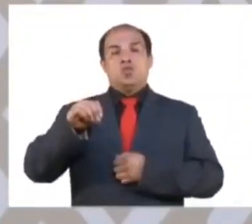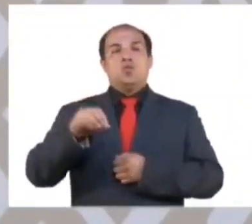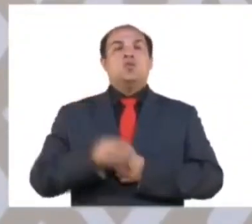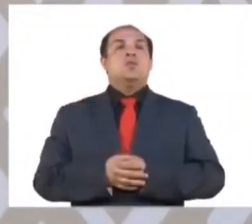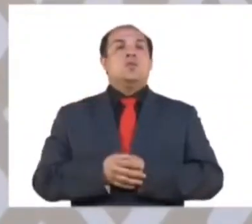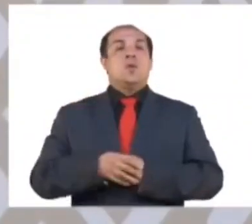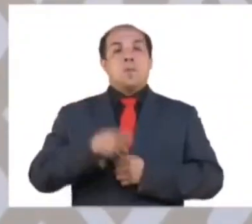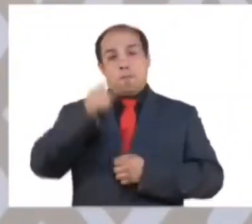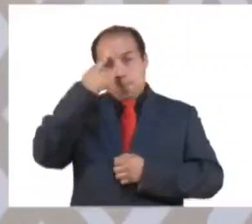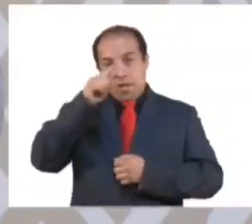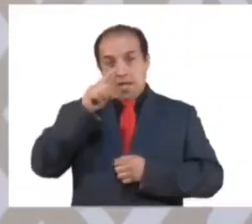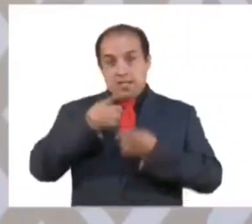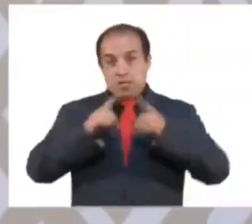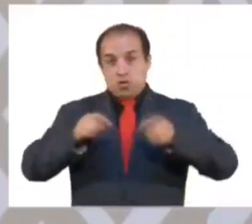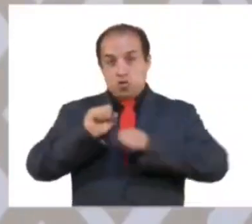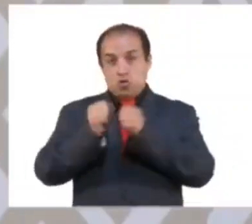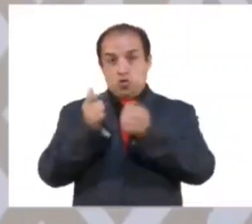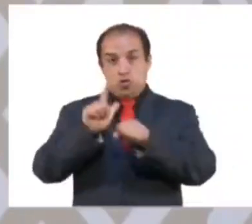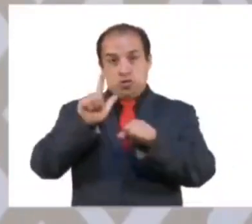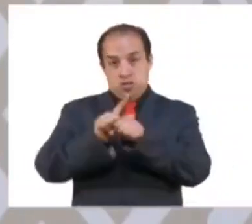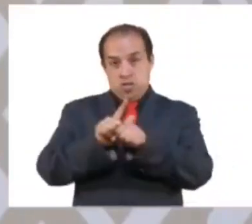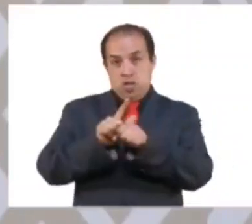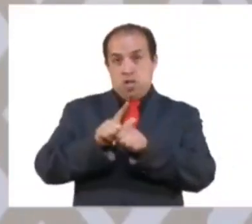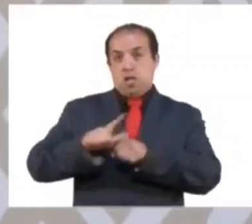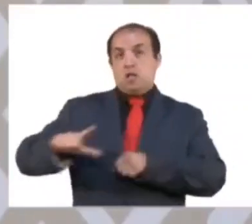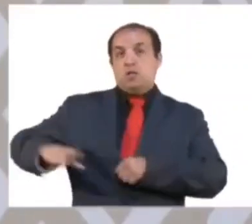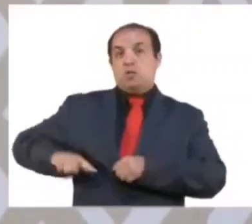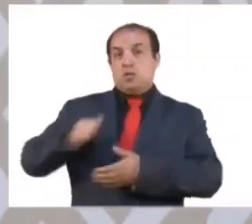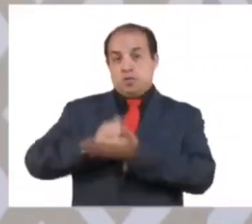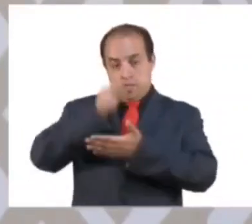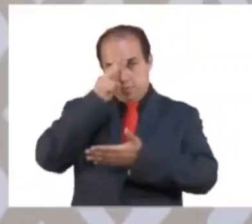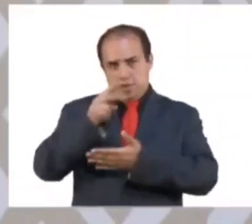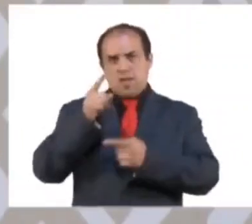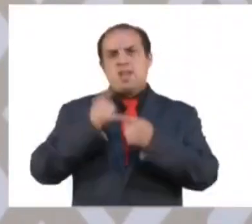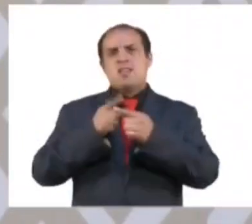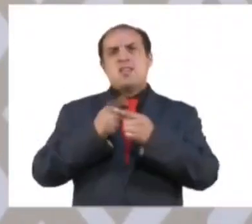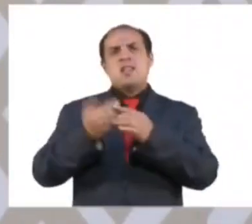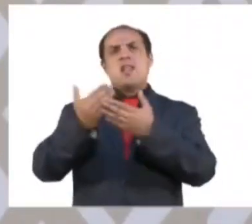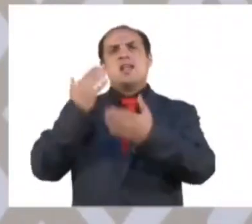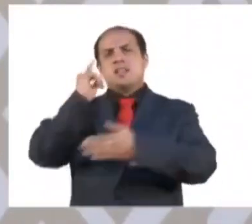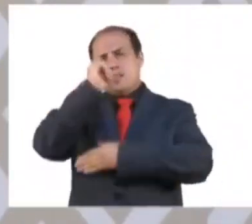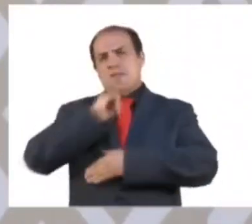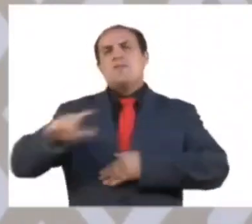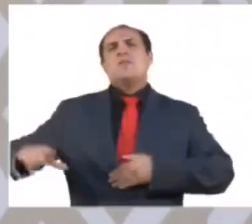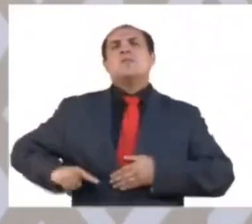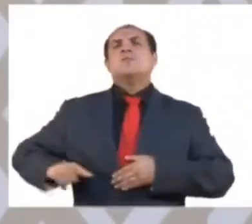de México. ¿Quién era el jefe de gobierno en el año 2002?